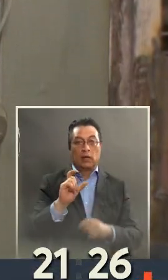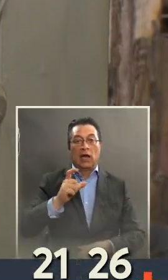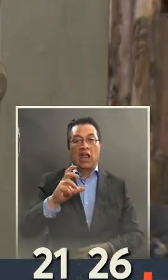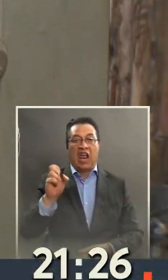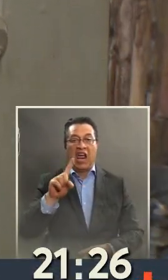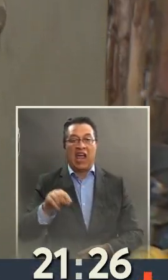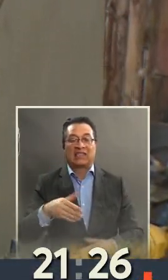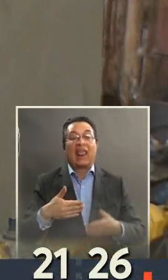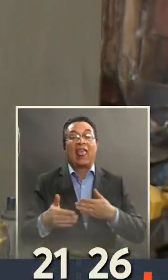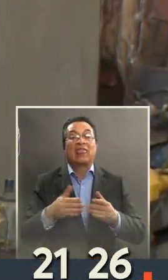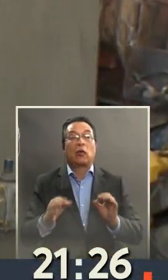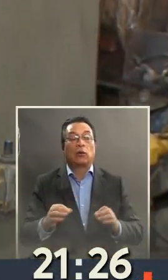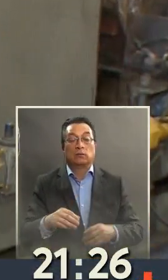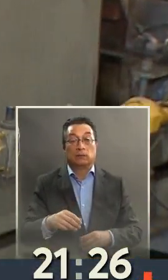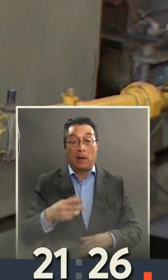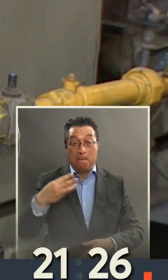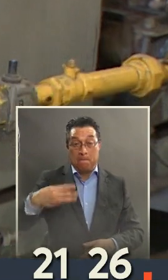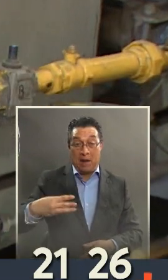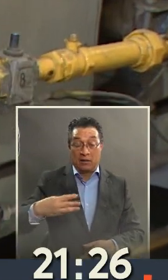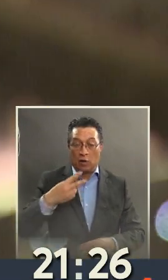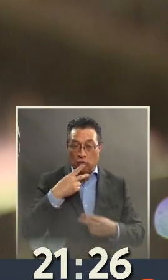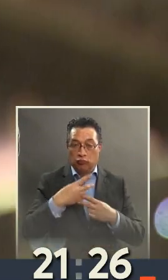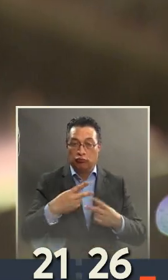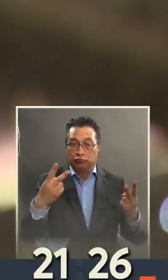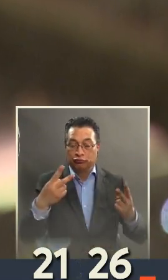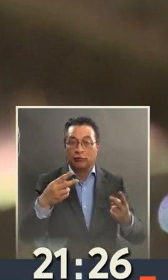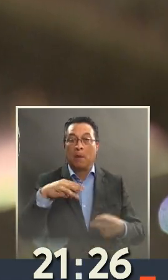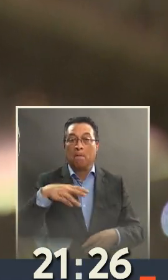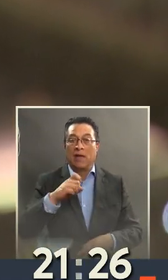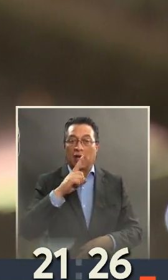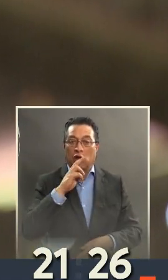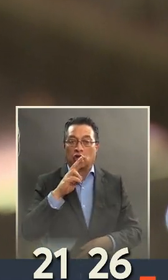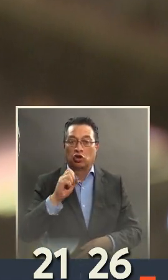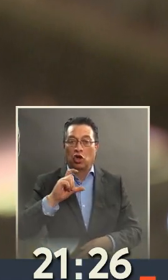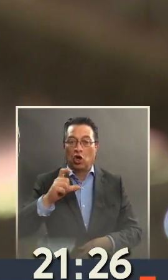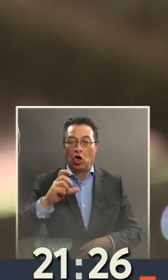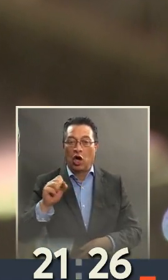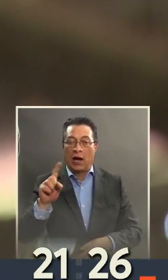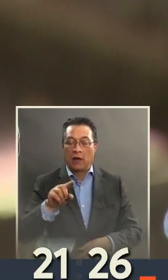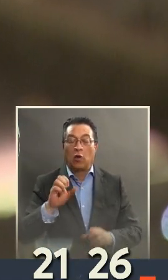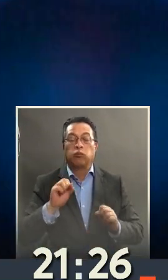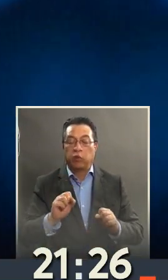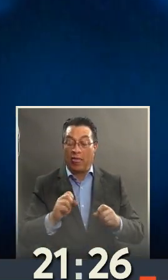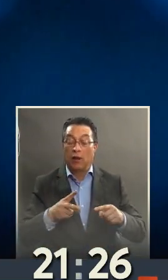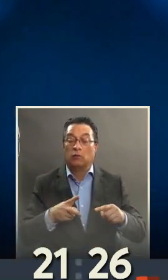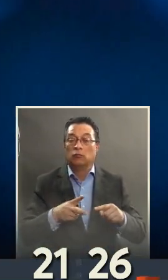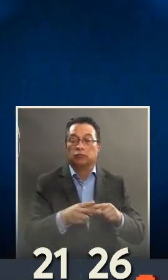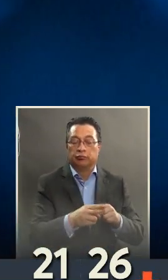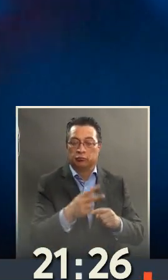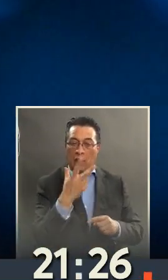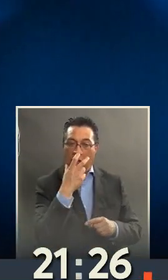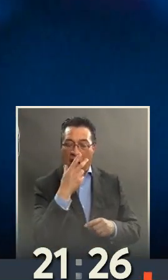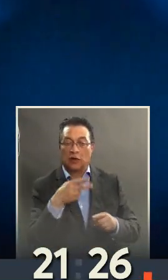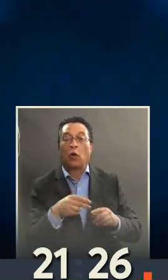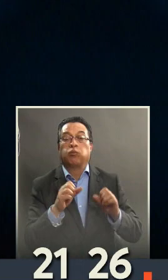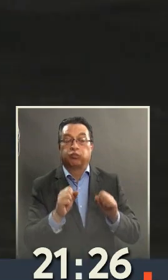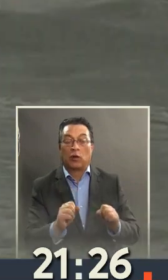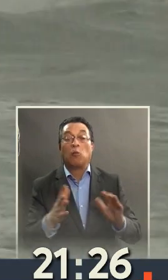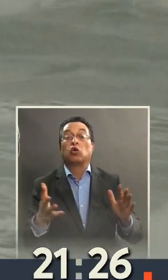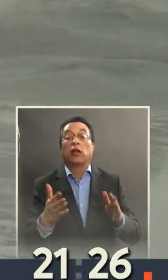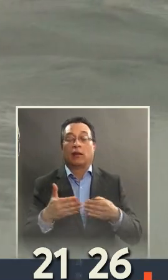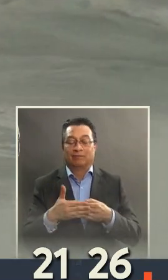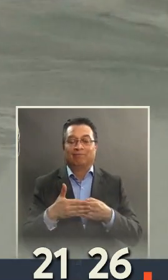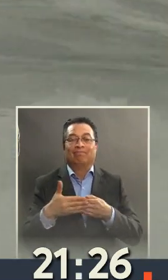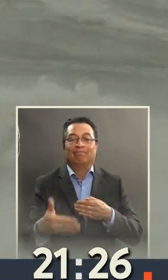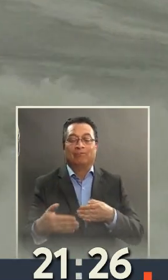martes, Metrogas anunció a sus clientes industriales sobre una posible interrupción del suministro de gas natural. Esto por el retraso de la llegada